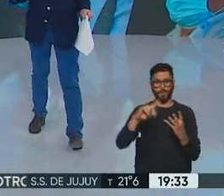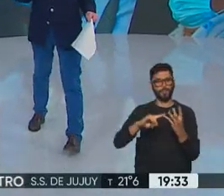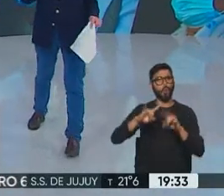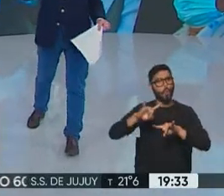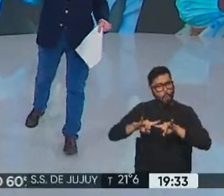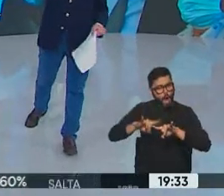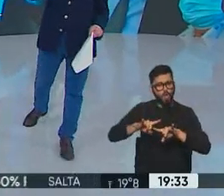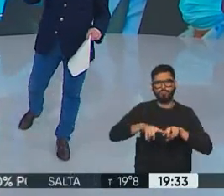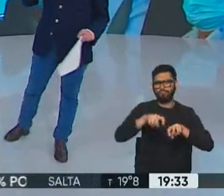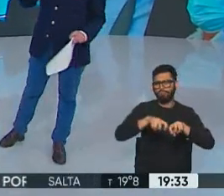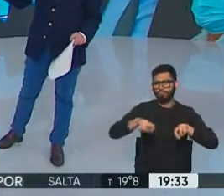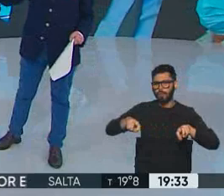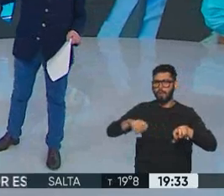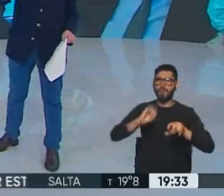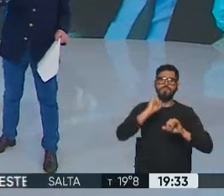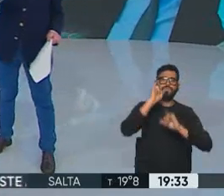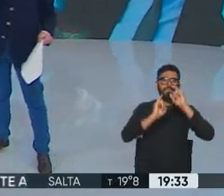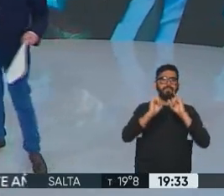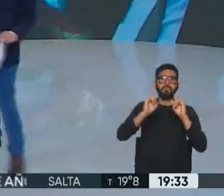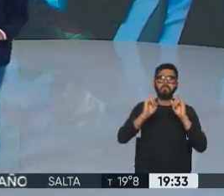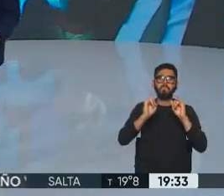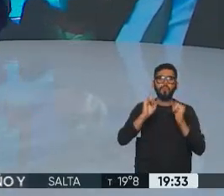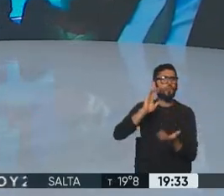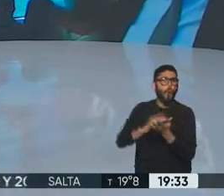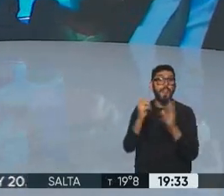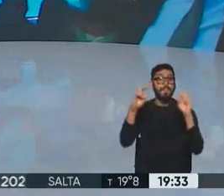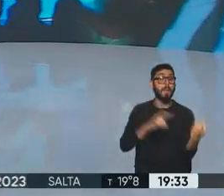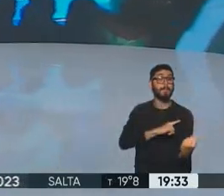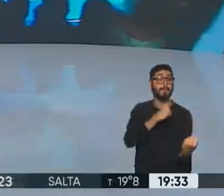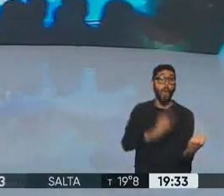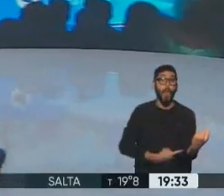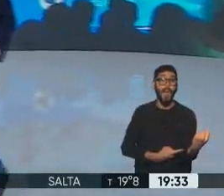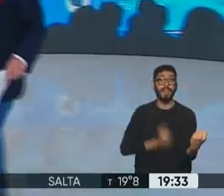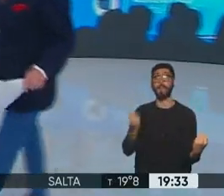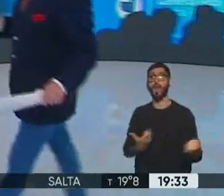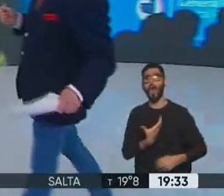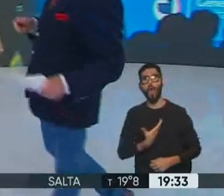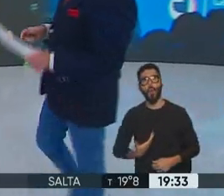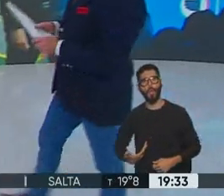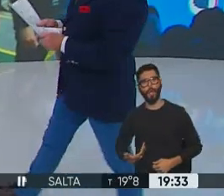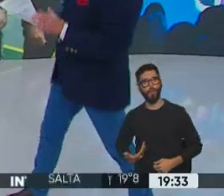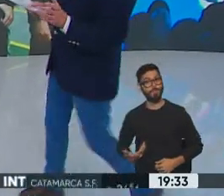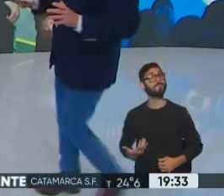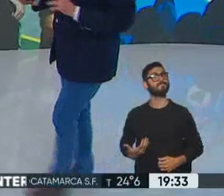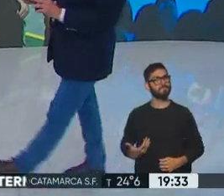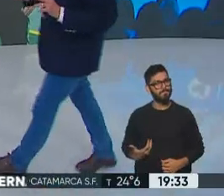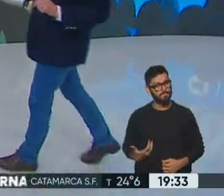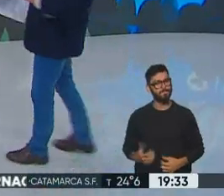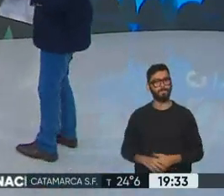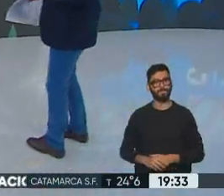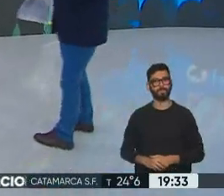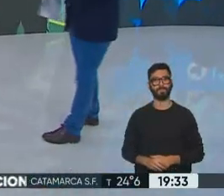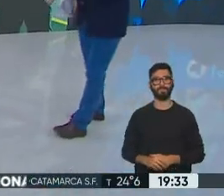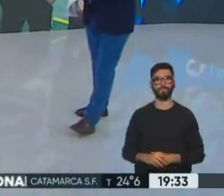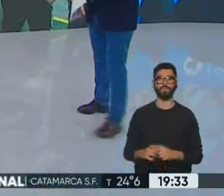afirmaciones vinculadas con la palabra poder. Poder y gobierno, gobierno y poder. En el